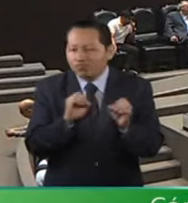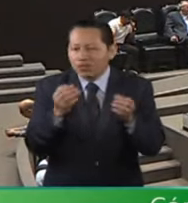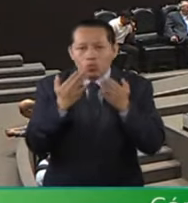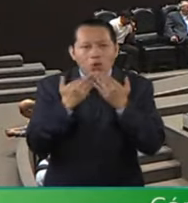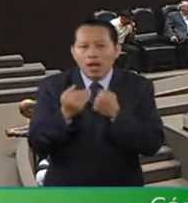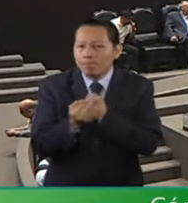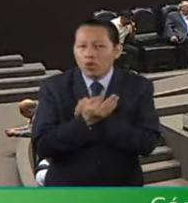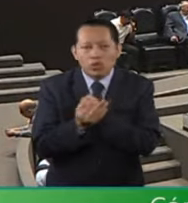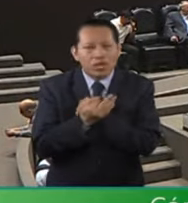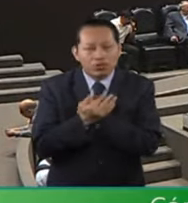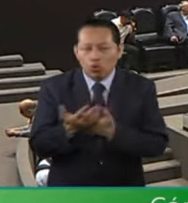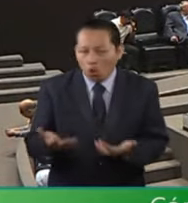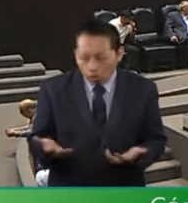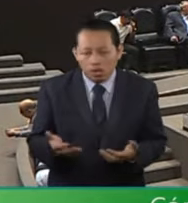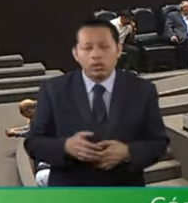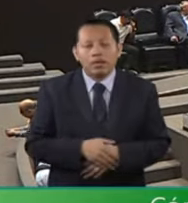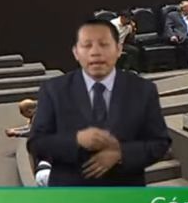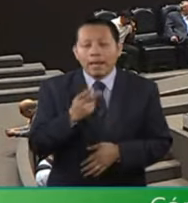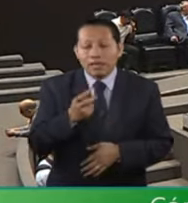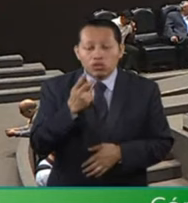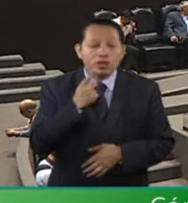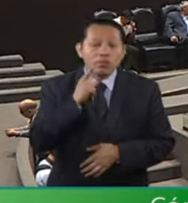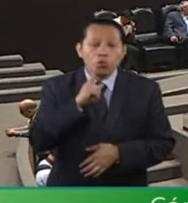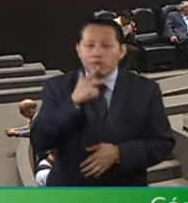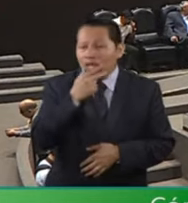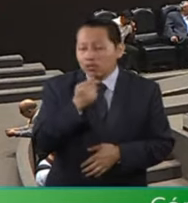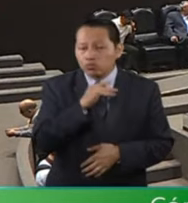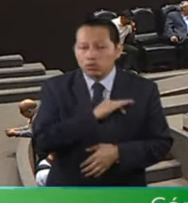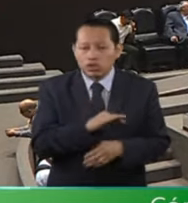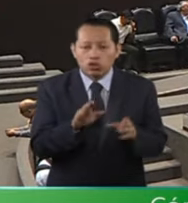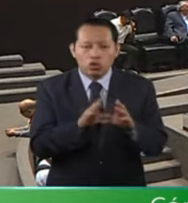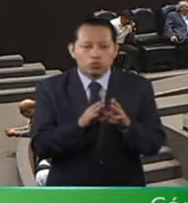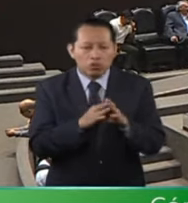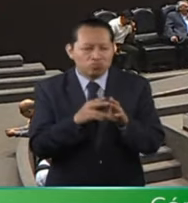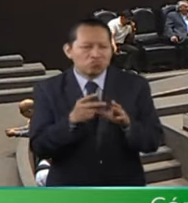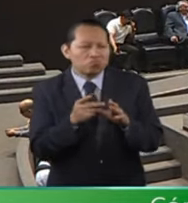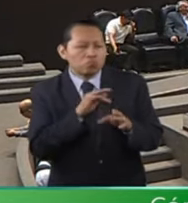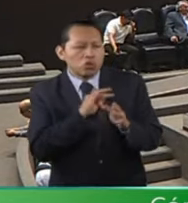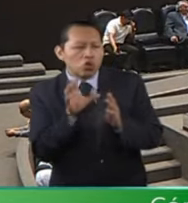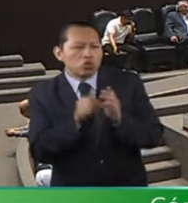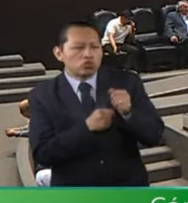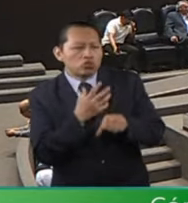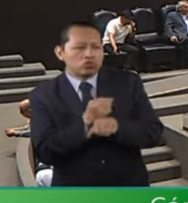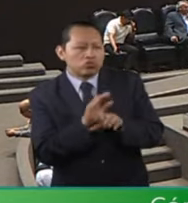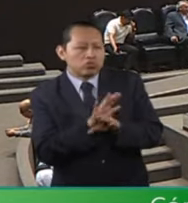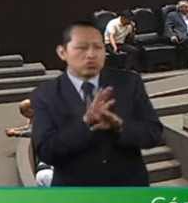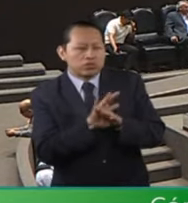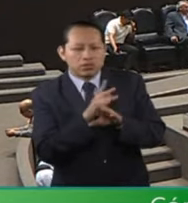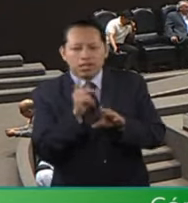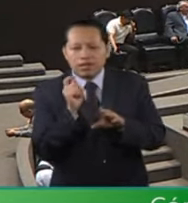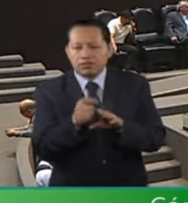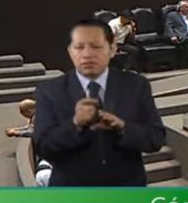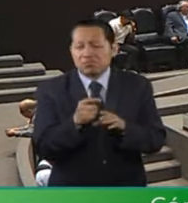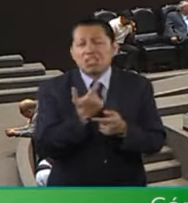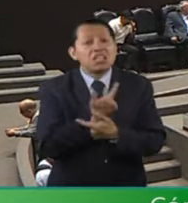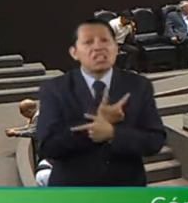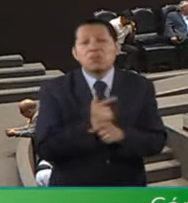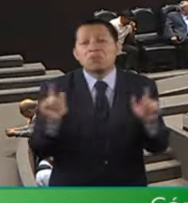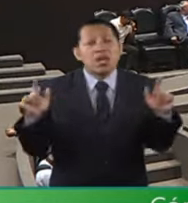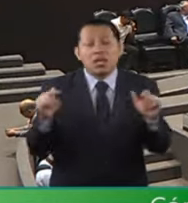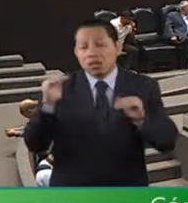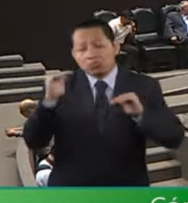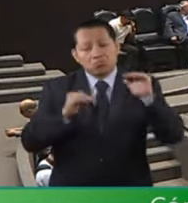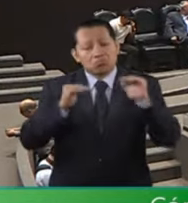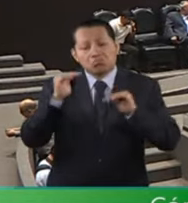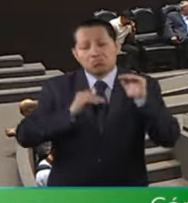desprotegidos. Los diputados y senadores gozarán del poder de cambiar nuestra Constitución sin frenos, sin contrapesos